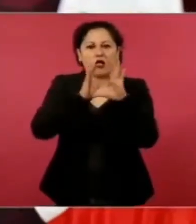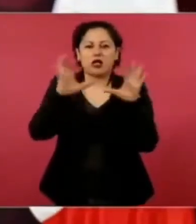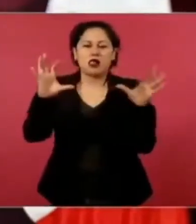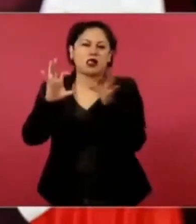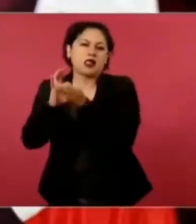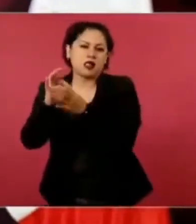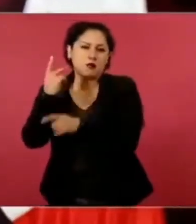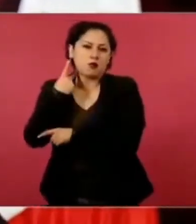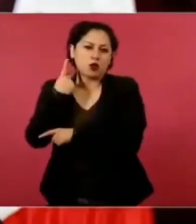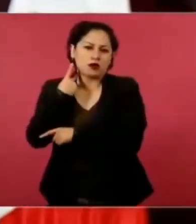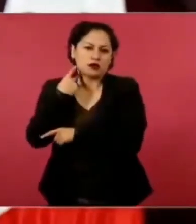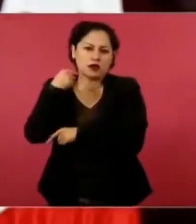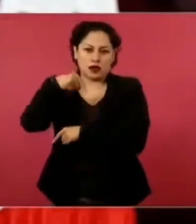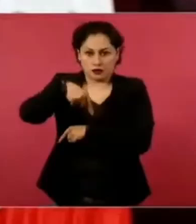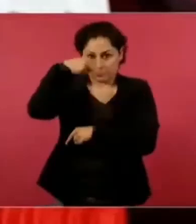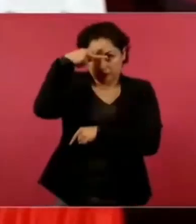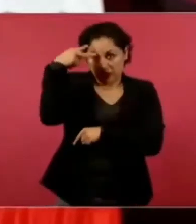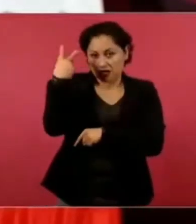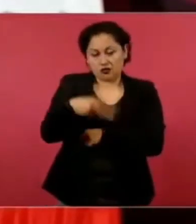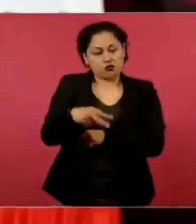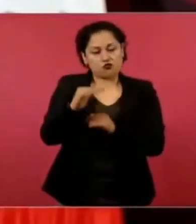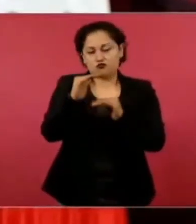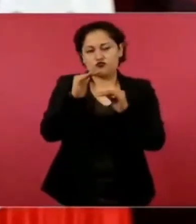que en México.